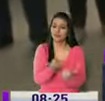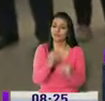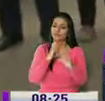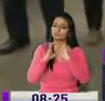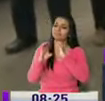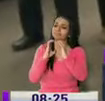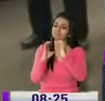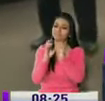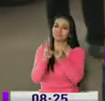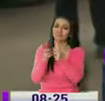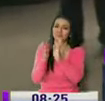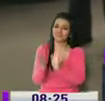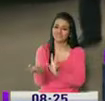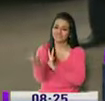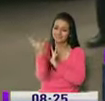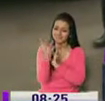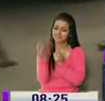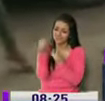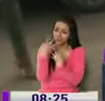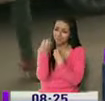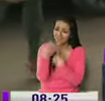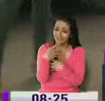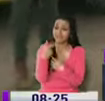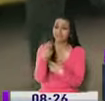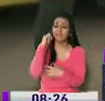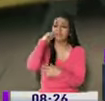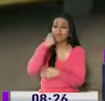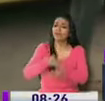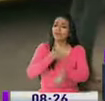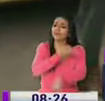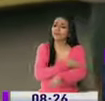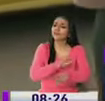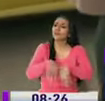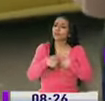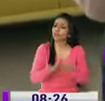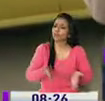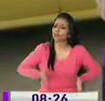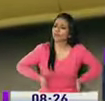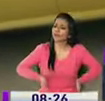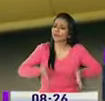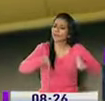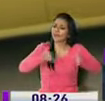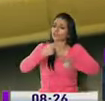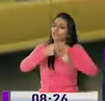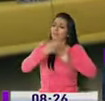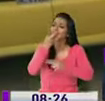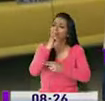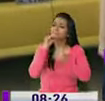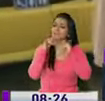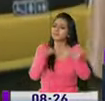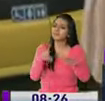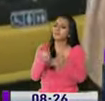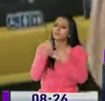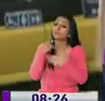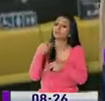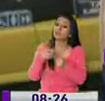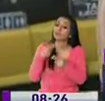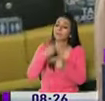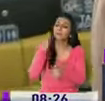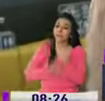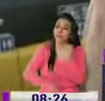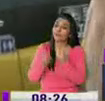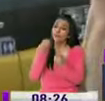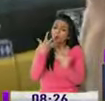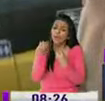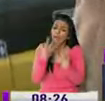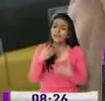conversar con los vecinos para que nos cuenten y nos recuerden cómo estaba esta calle 17 de septiembre. Buenos días, vecino, ayúdeme con su nombre y apellido,